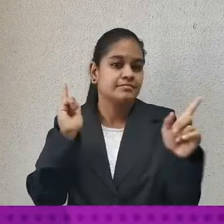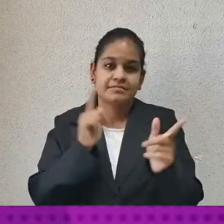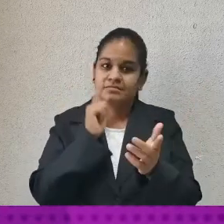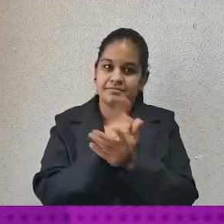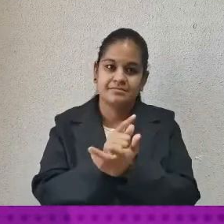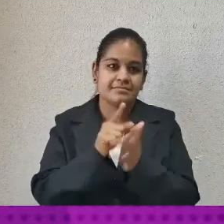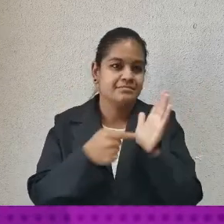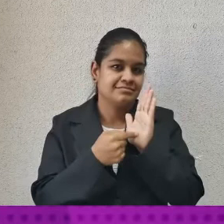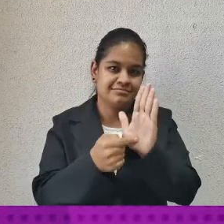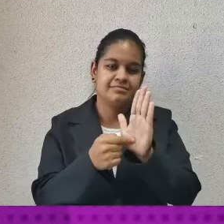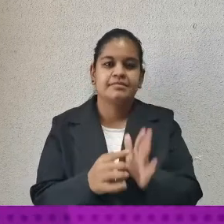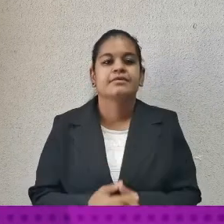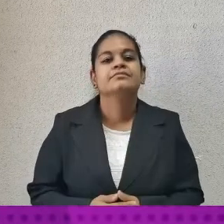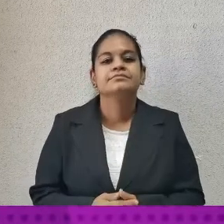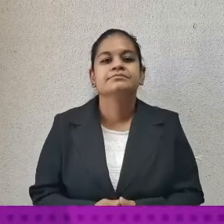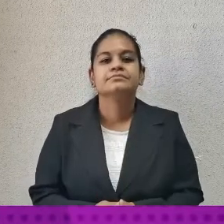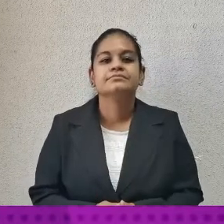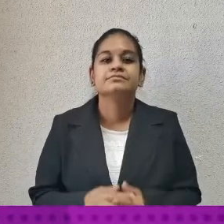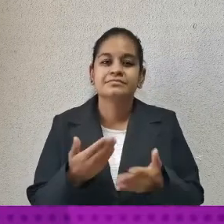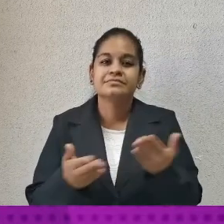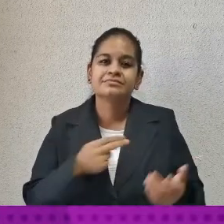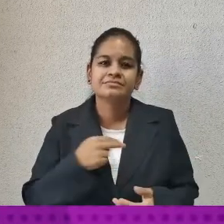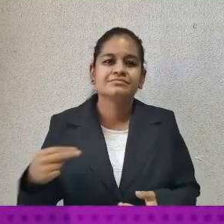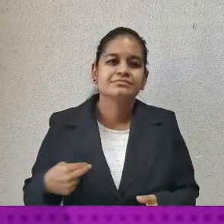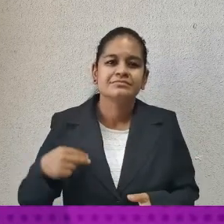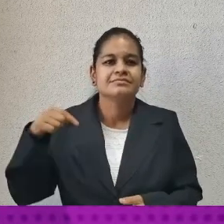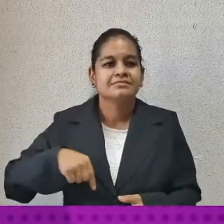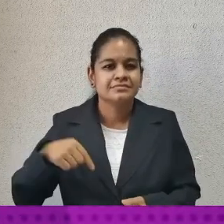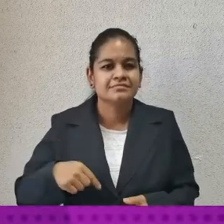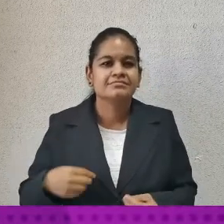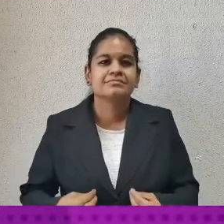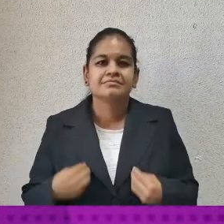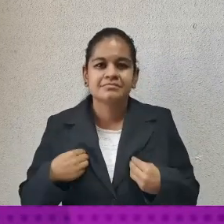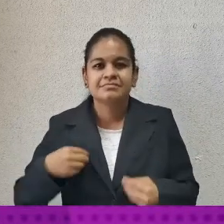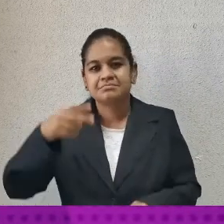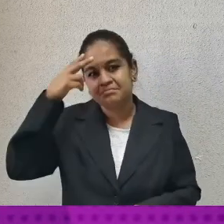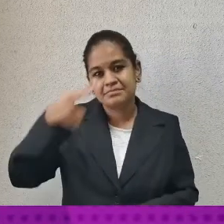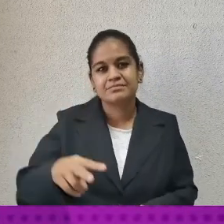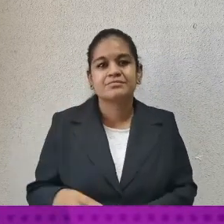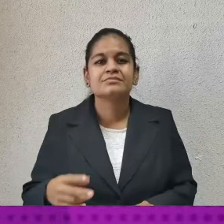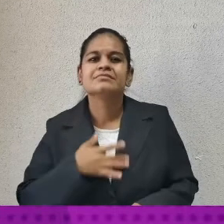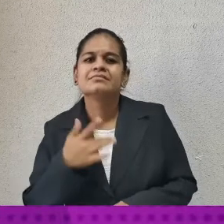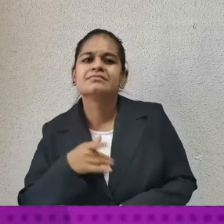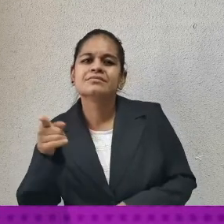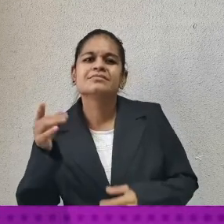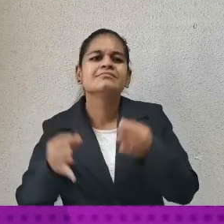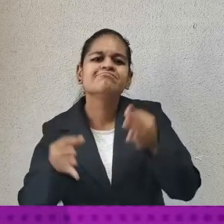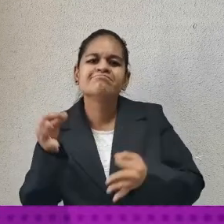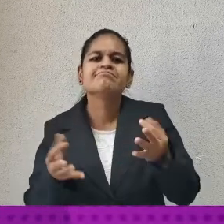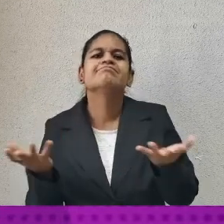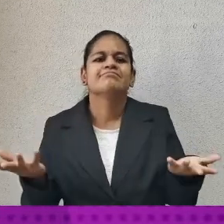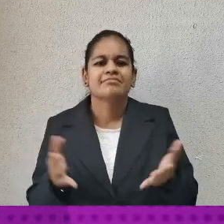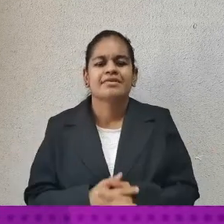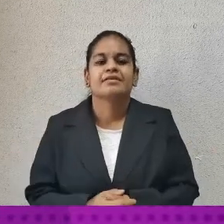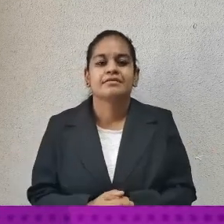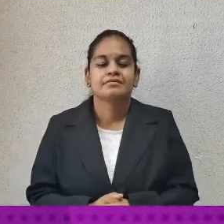pudiéramos tener nosotros como ciudadanos o ciudadanas en nuestro sistema actual de control jurisdiccional del Tribunal Electoral del Poder Judicial